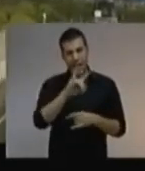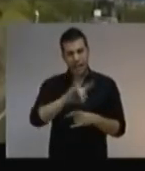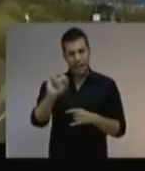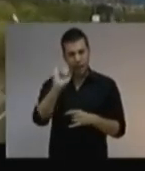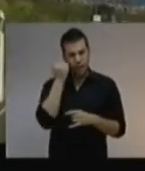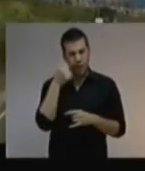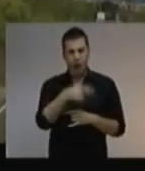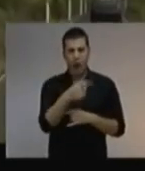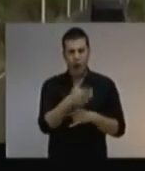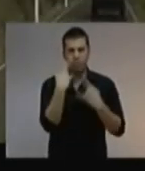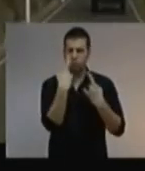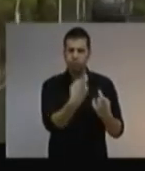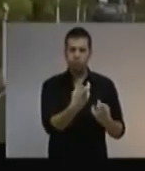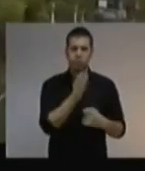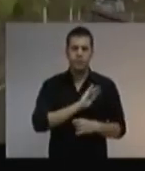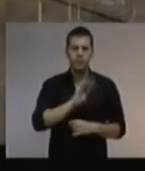aborigen canaria.